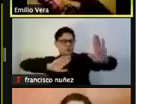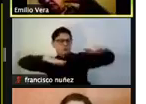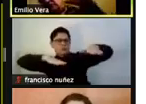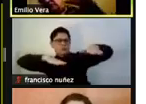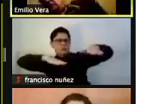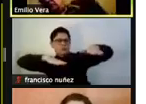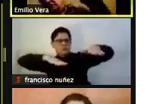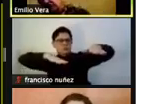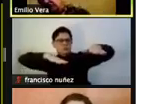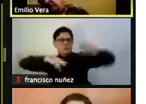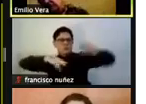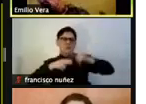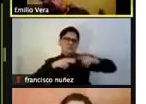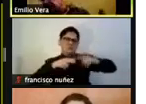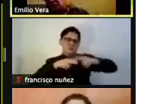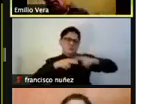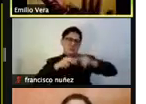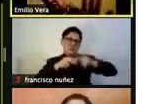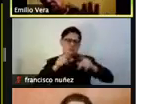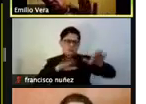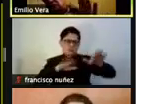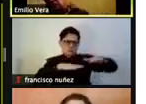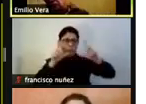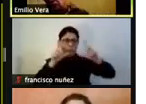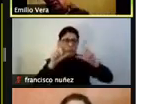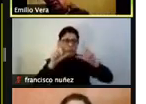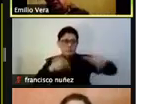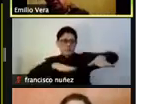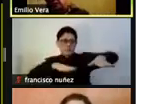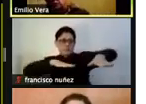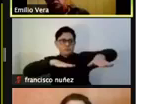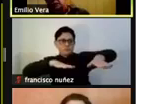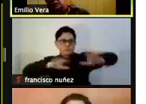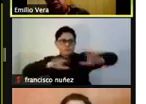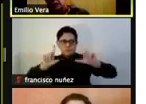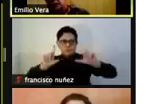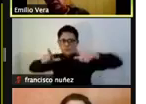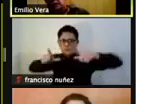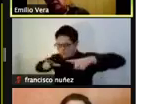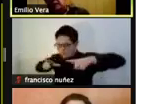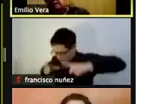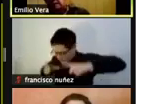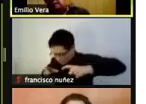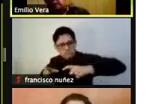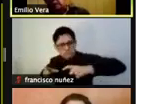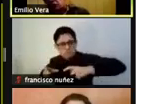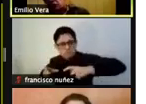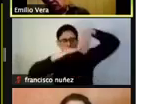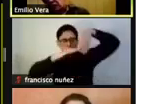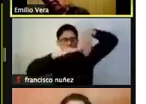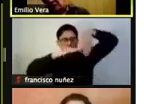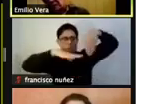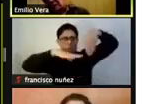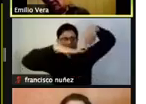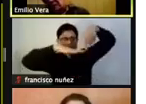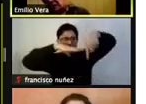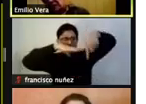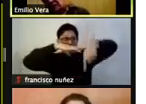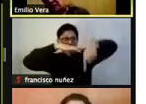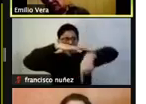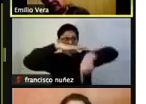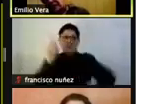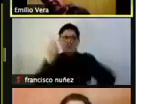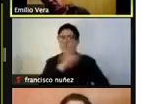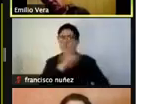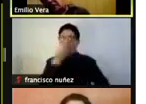hace, no en esta diapositiva. Pero este tipo de estudios